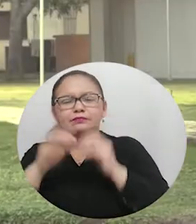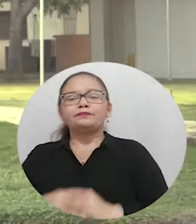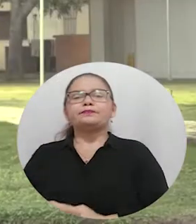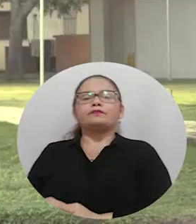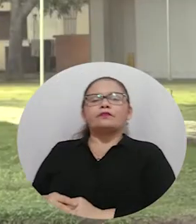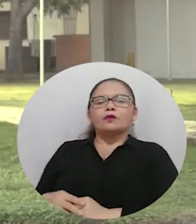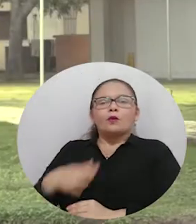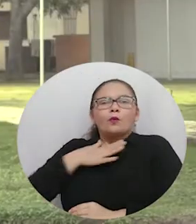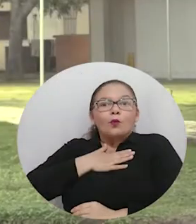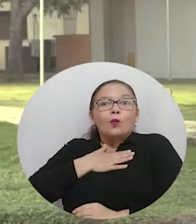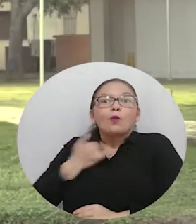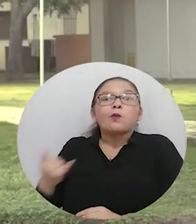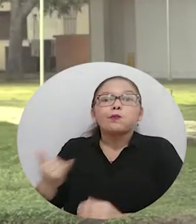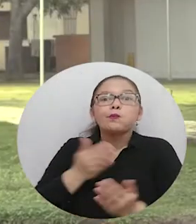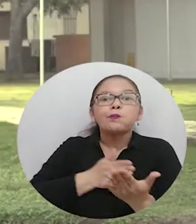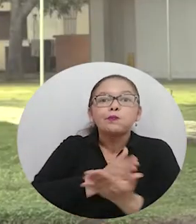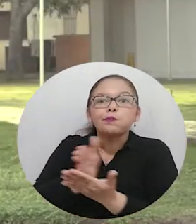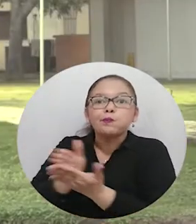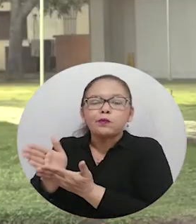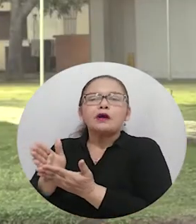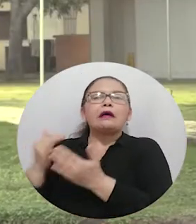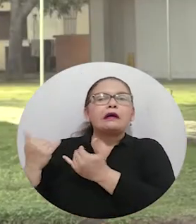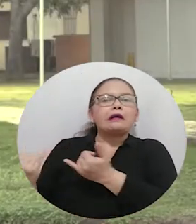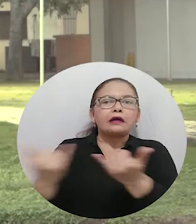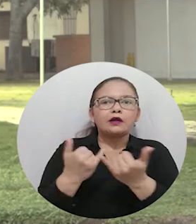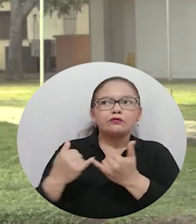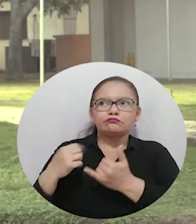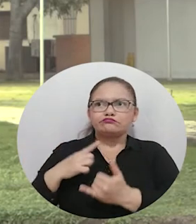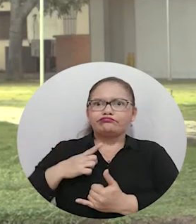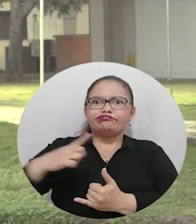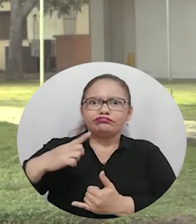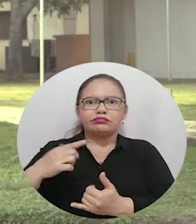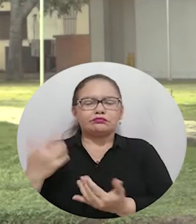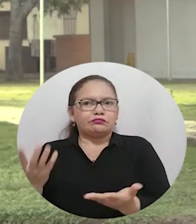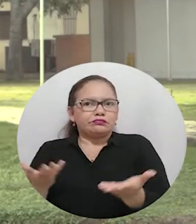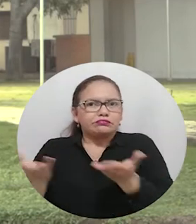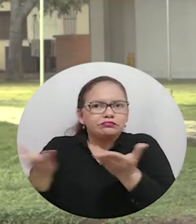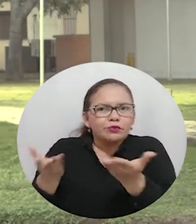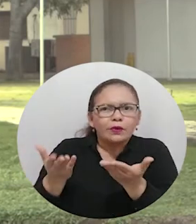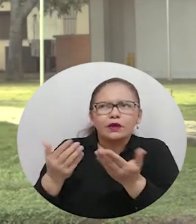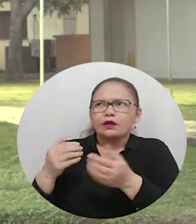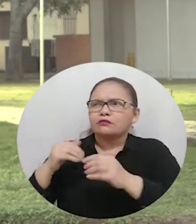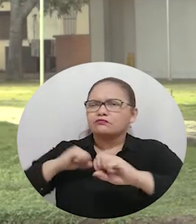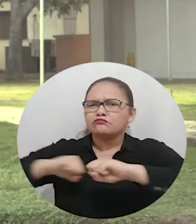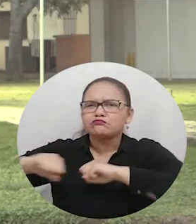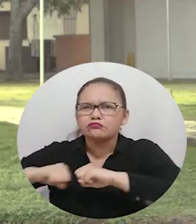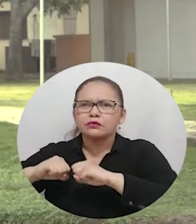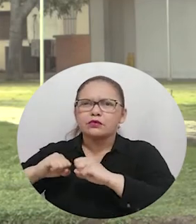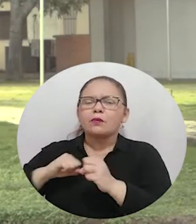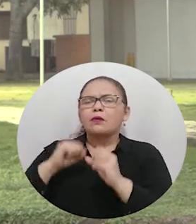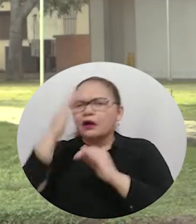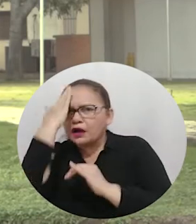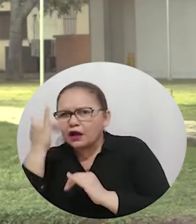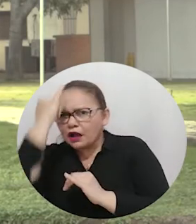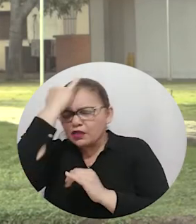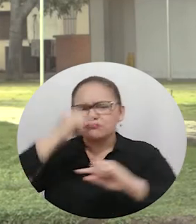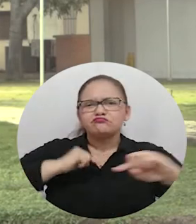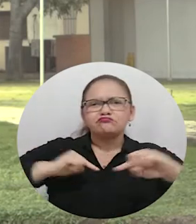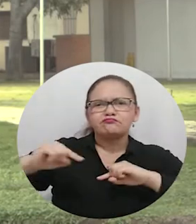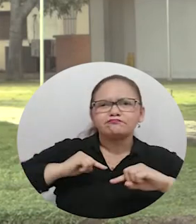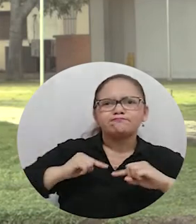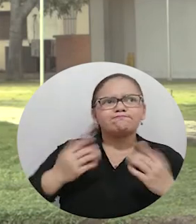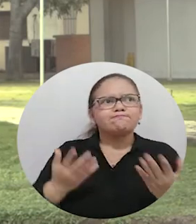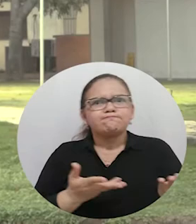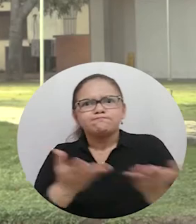programa tiene a muchachos que lideran y participan activamente de procesos sea tanto académicos,